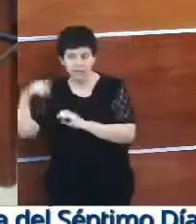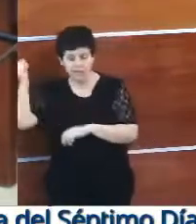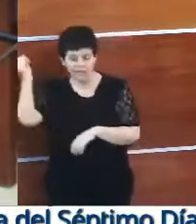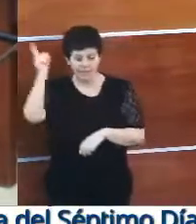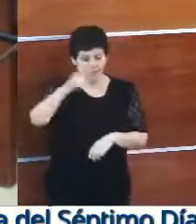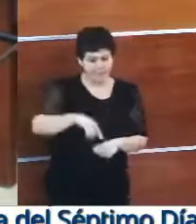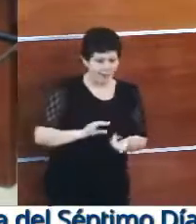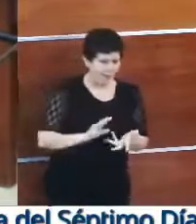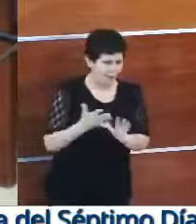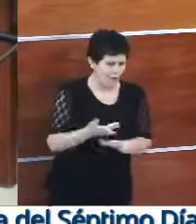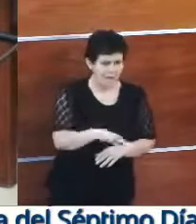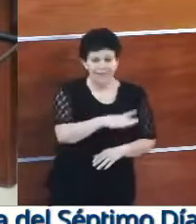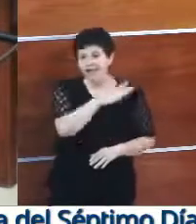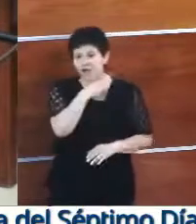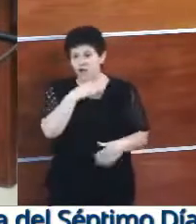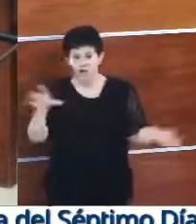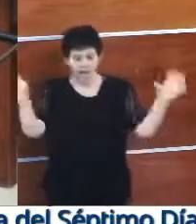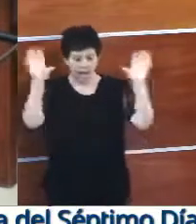en la noche.